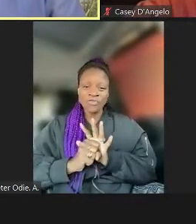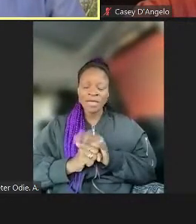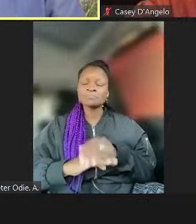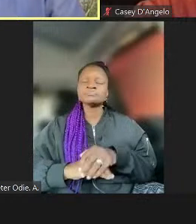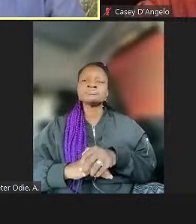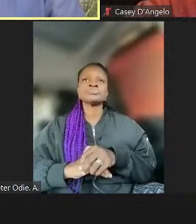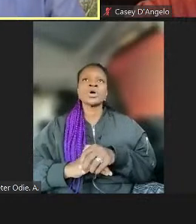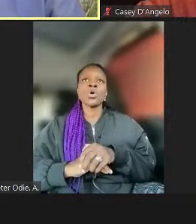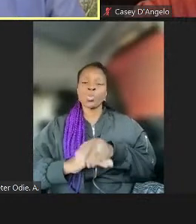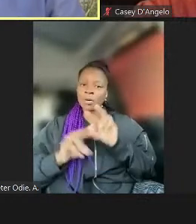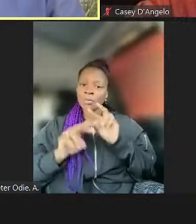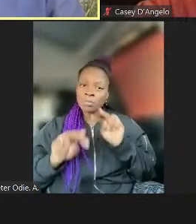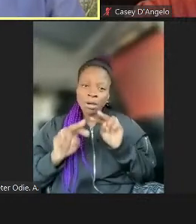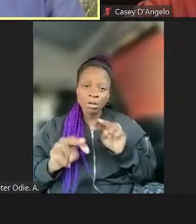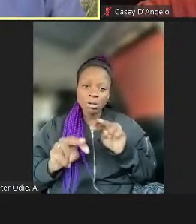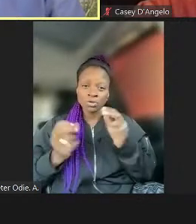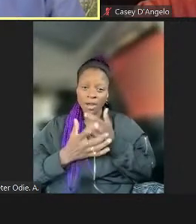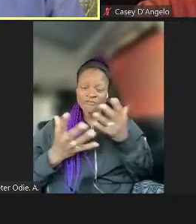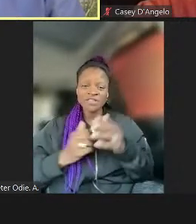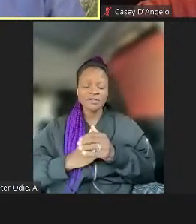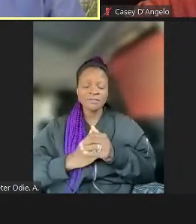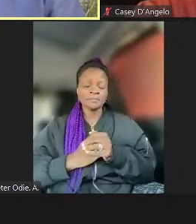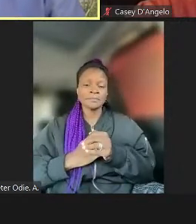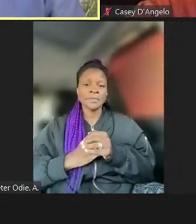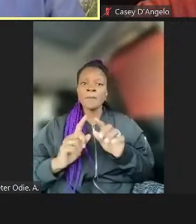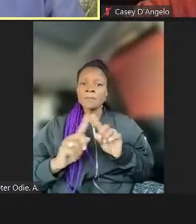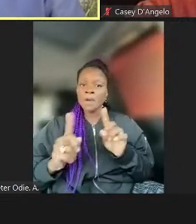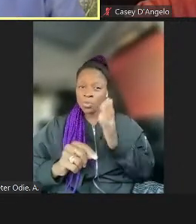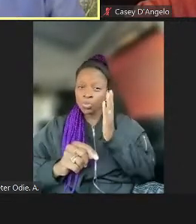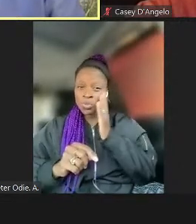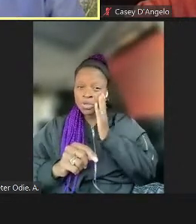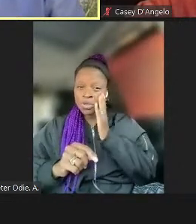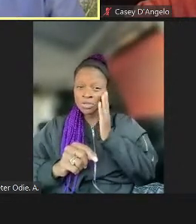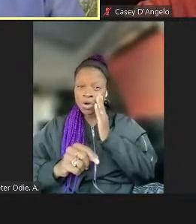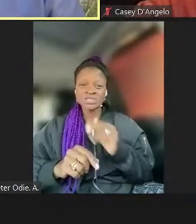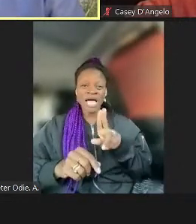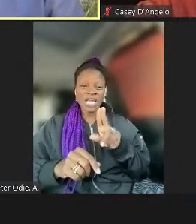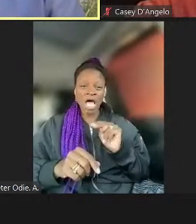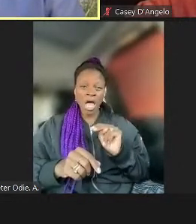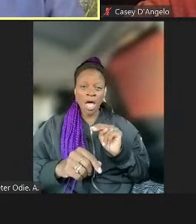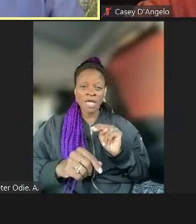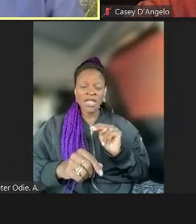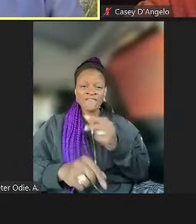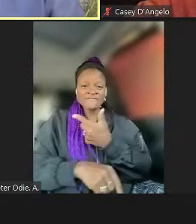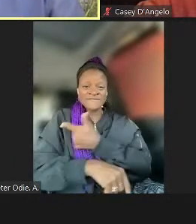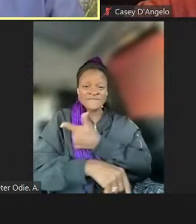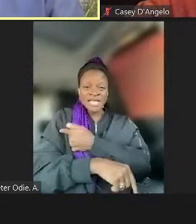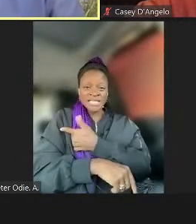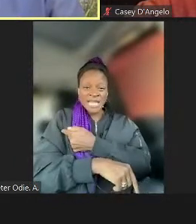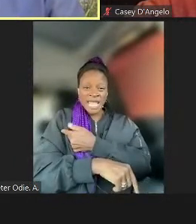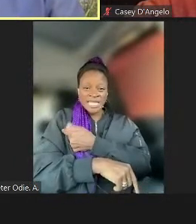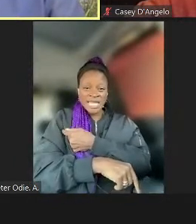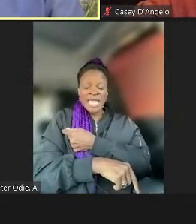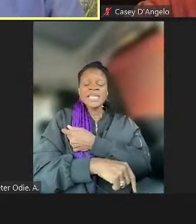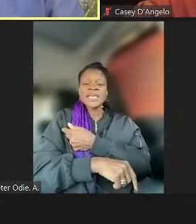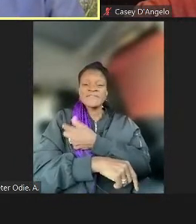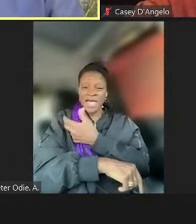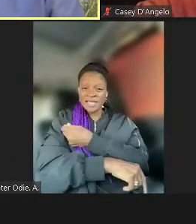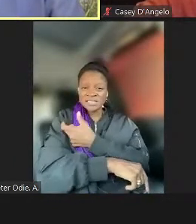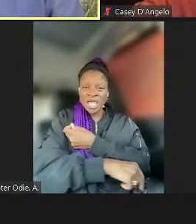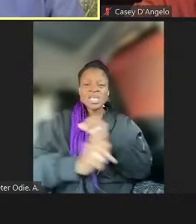Nuestros oficiales de salud están cuidando la situación ciertamente y sabemos de que las personas que no están